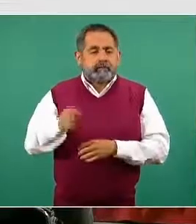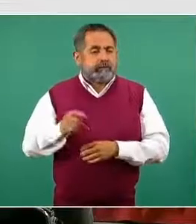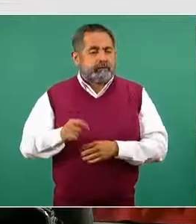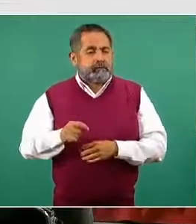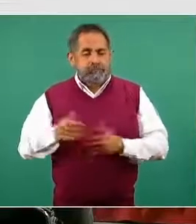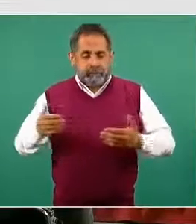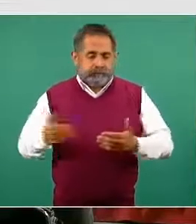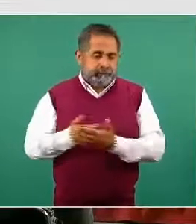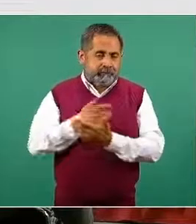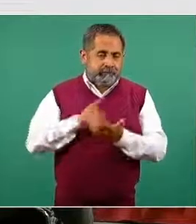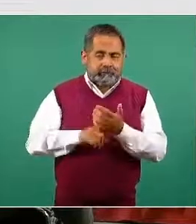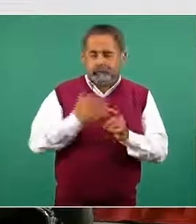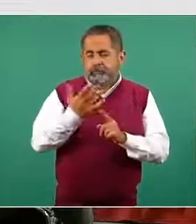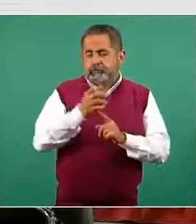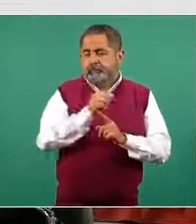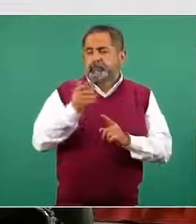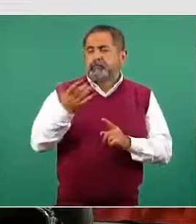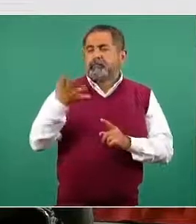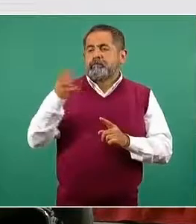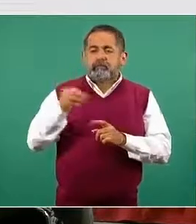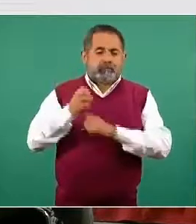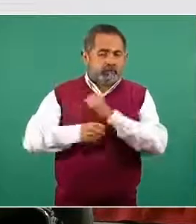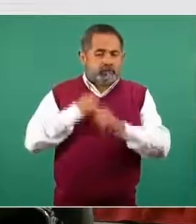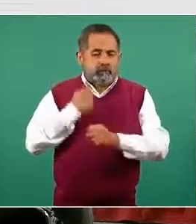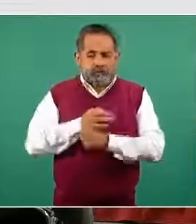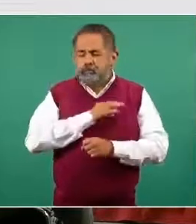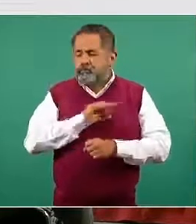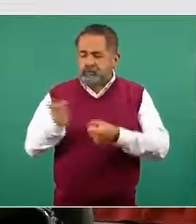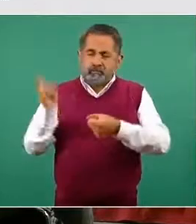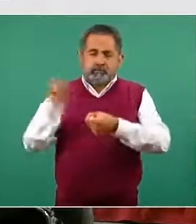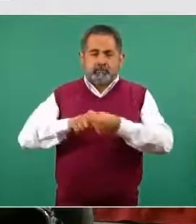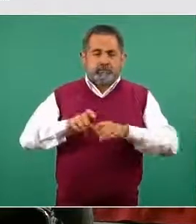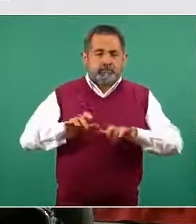de 50 a 59 años.